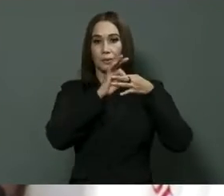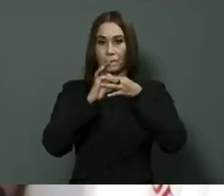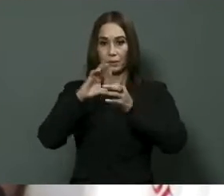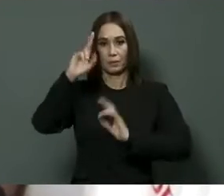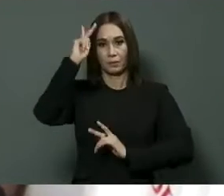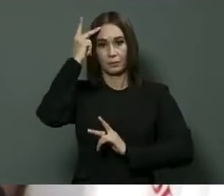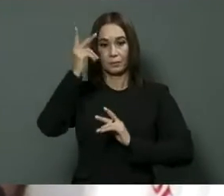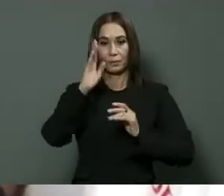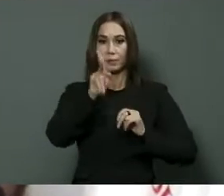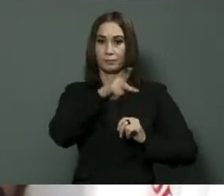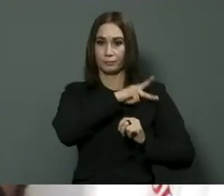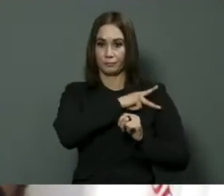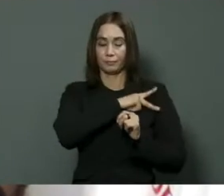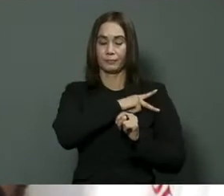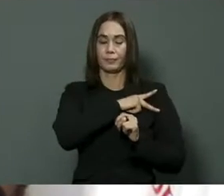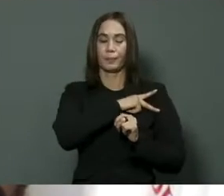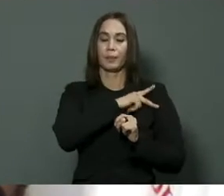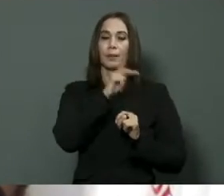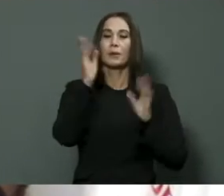público-privada